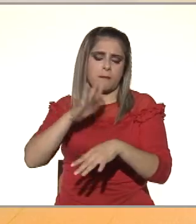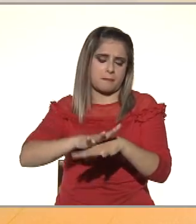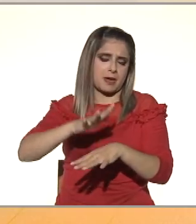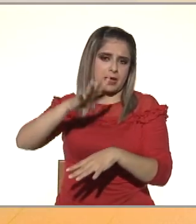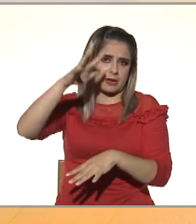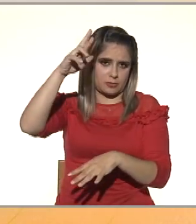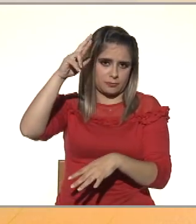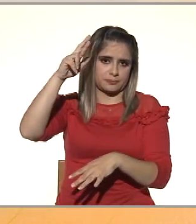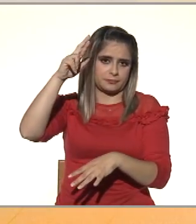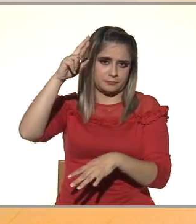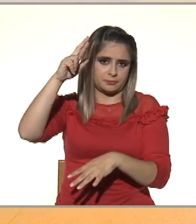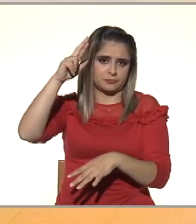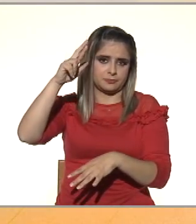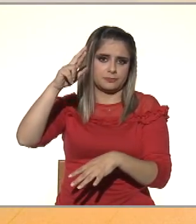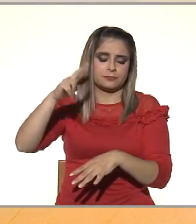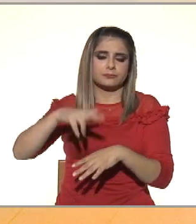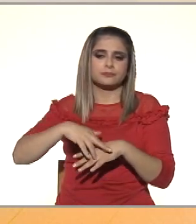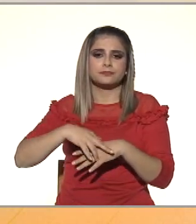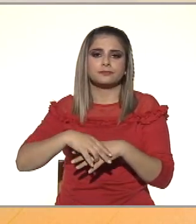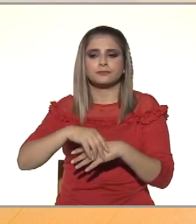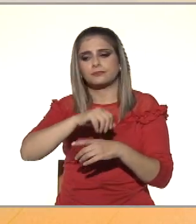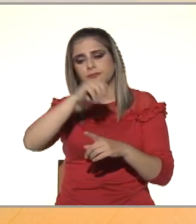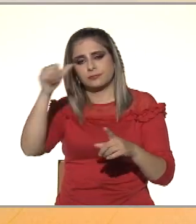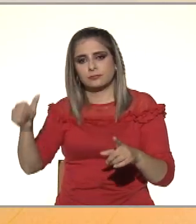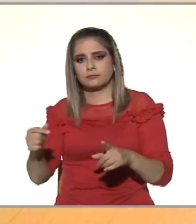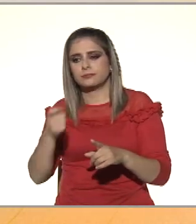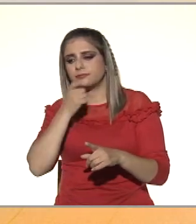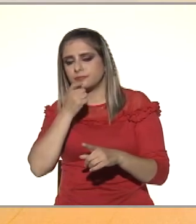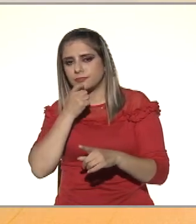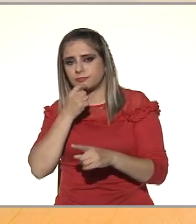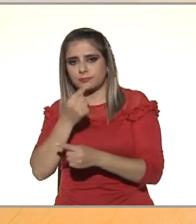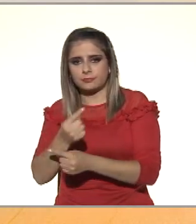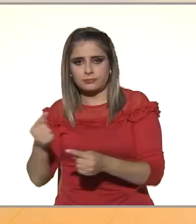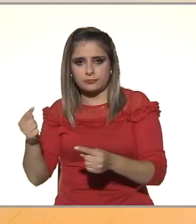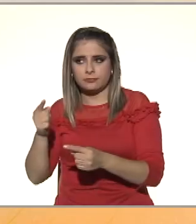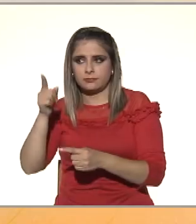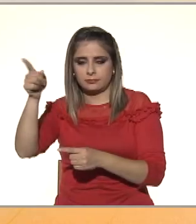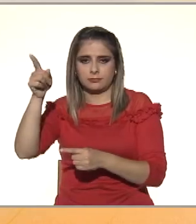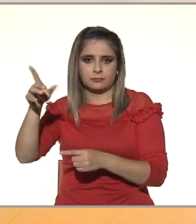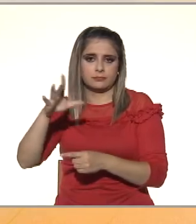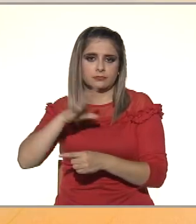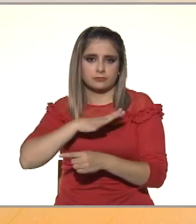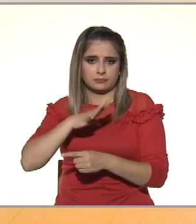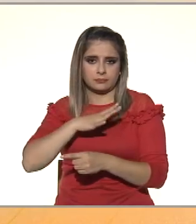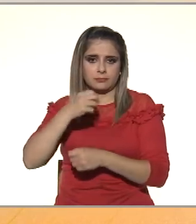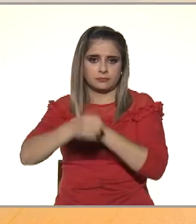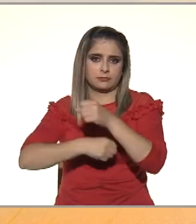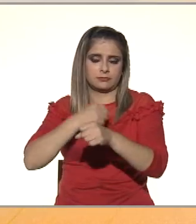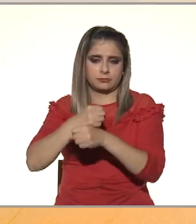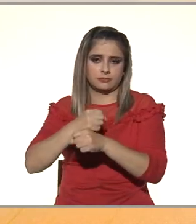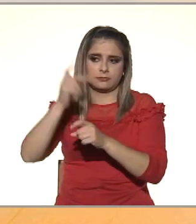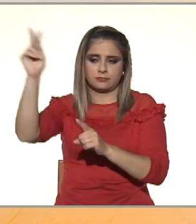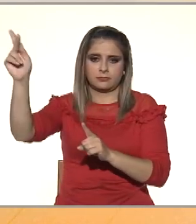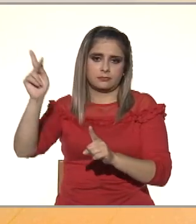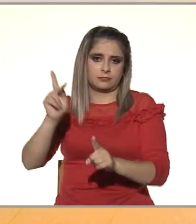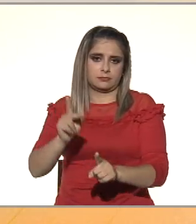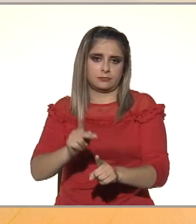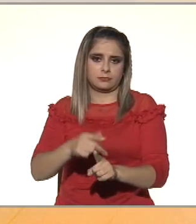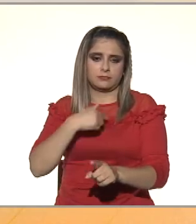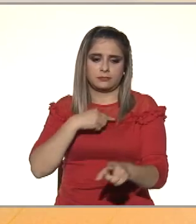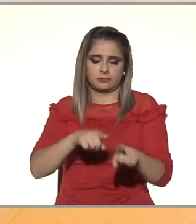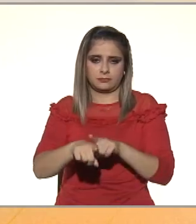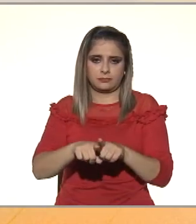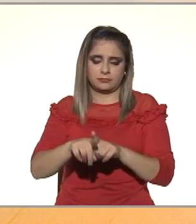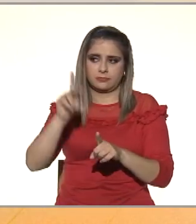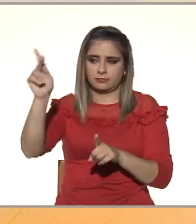que nuestra familia y otros, la mitad de esos hijos de allá tenían la edad de mis